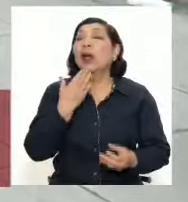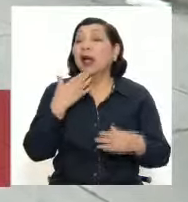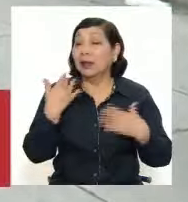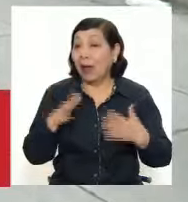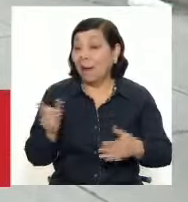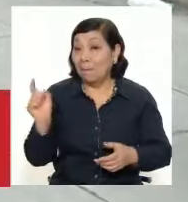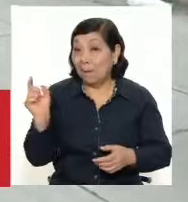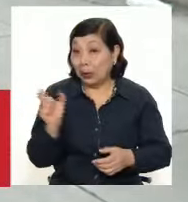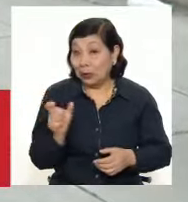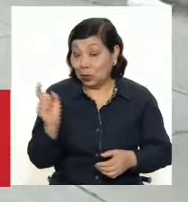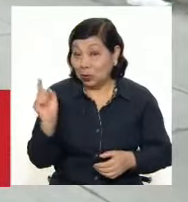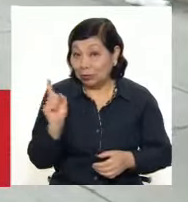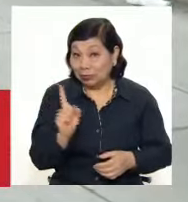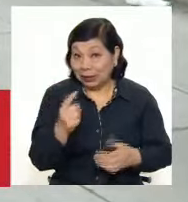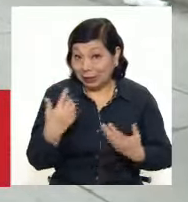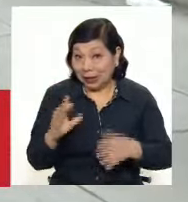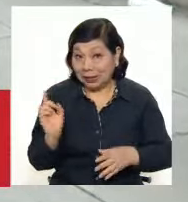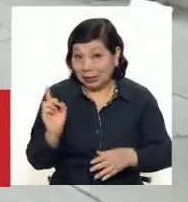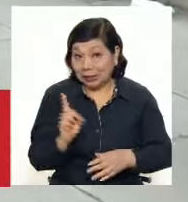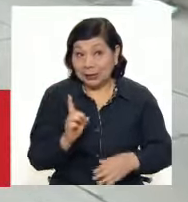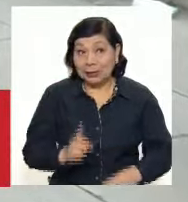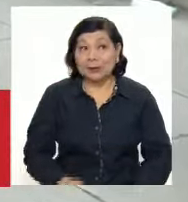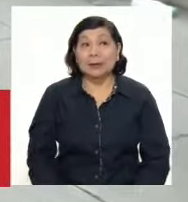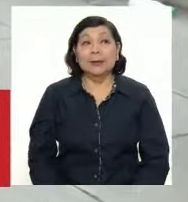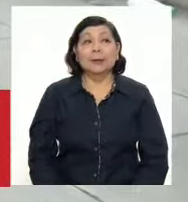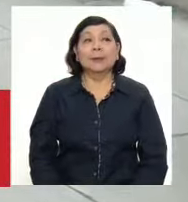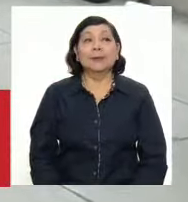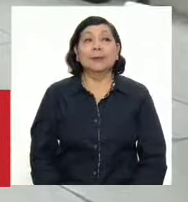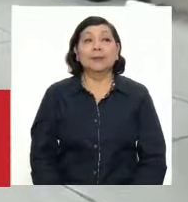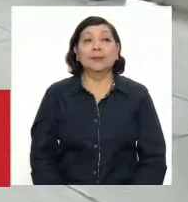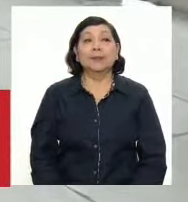minutos. Ya están ingresando. Buenos días. Buenos días.